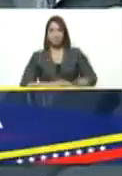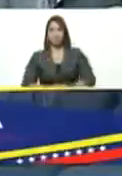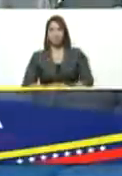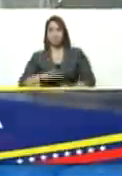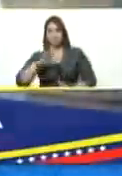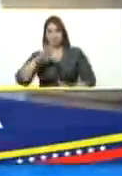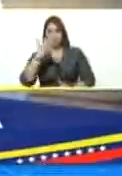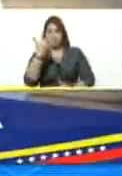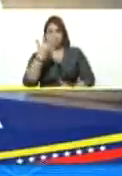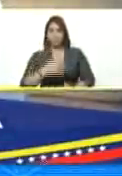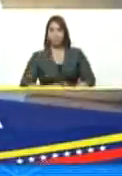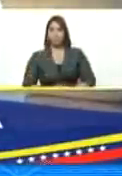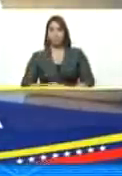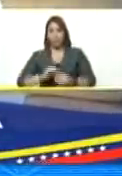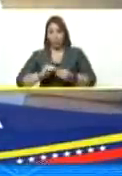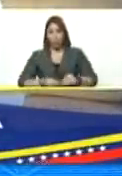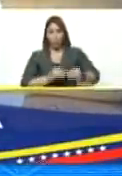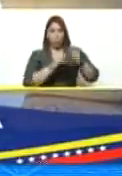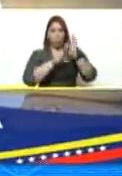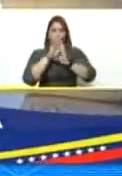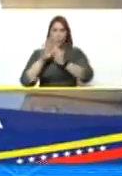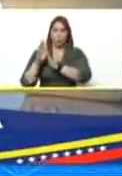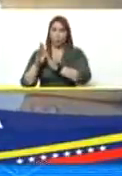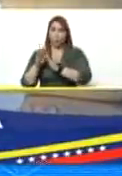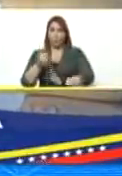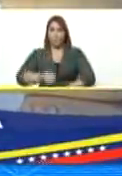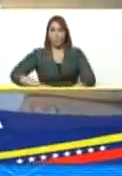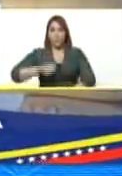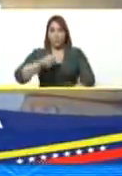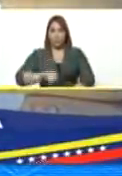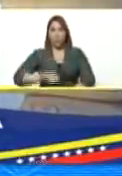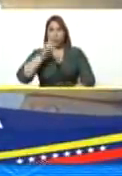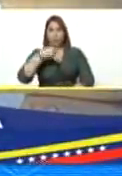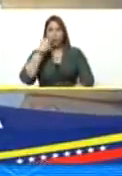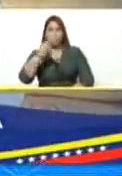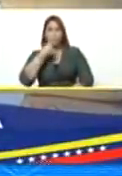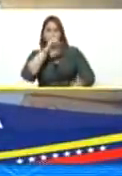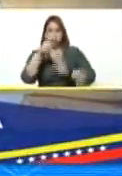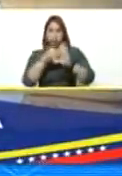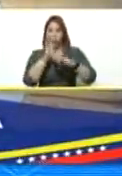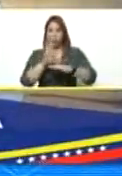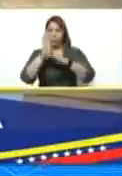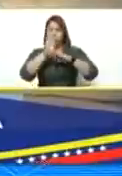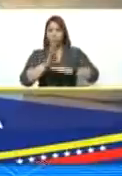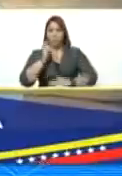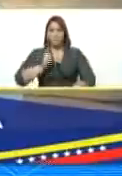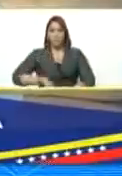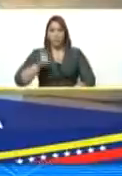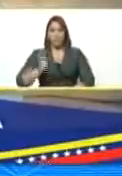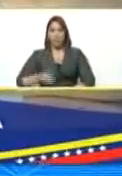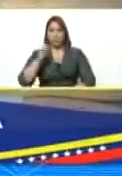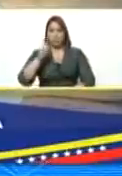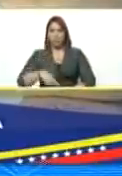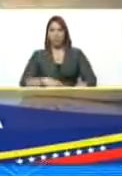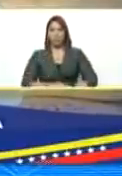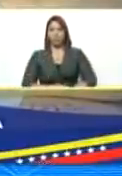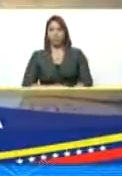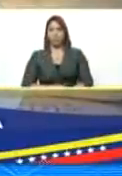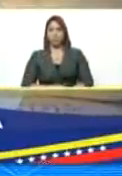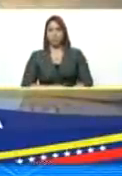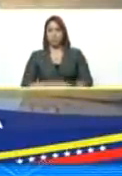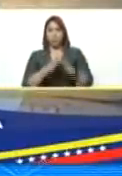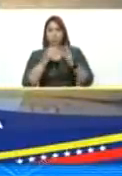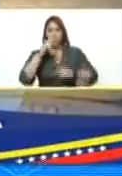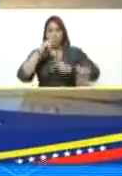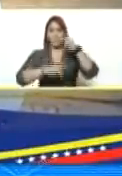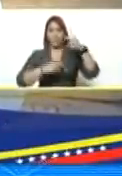Quinto, recuperación de las pensiones y políticas complementarias para proteger a los pensionados y pensionadas y todo el plan de